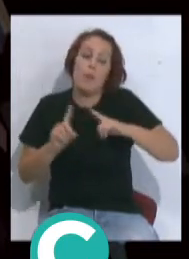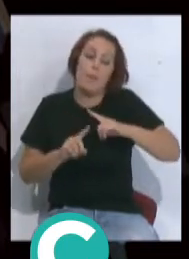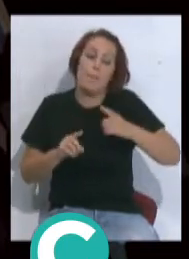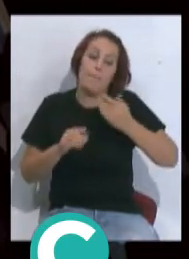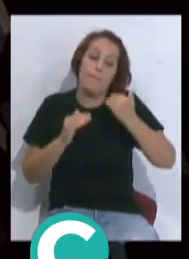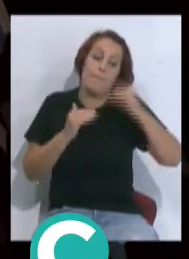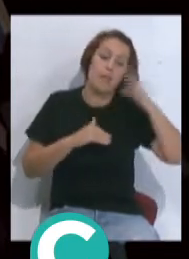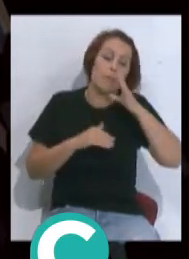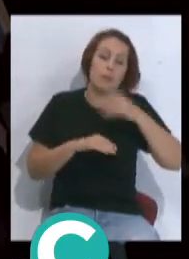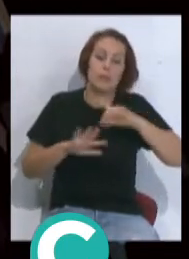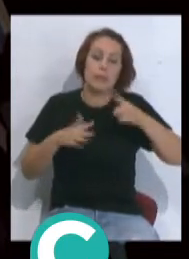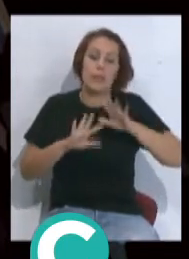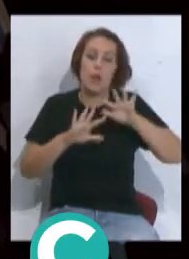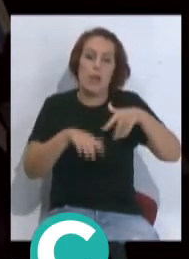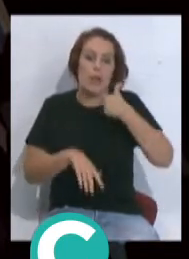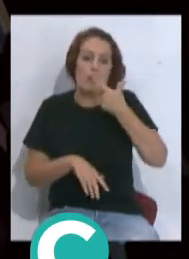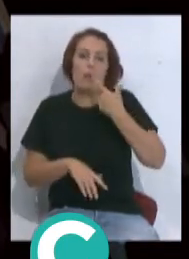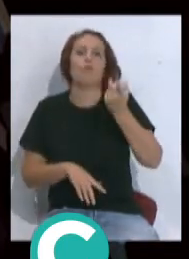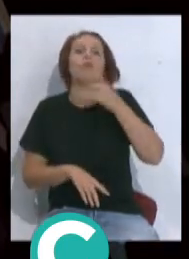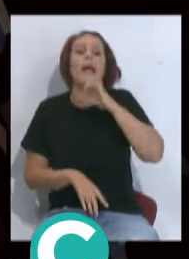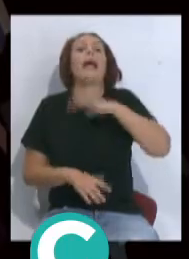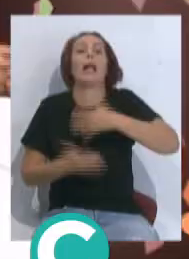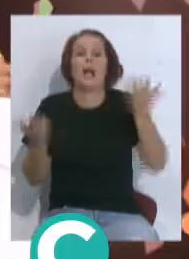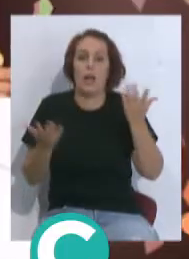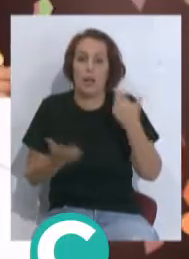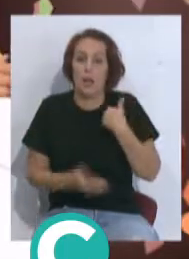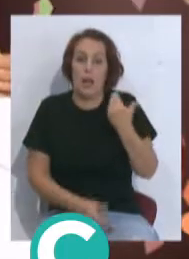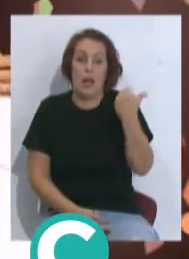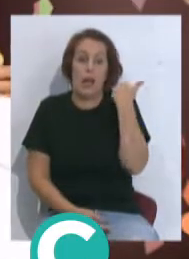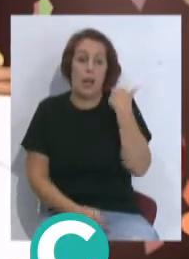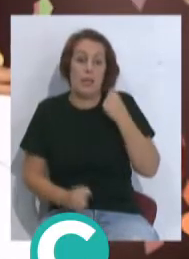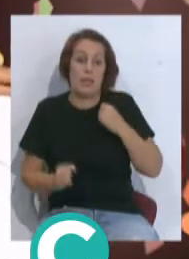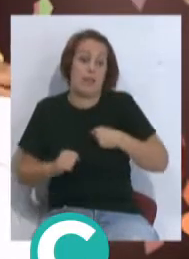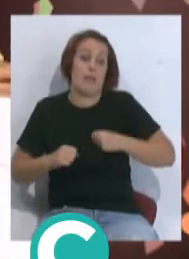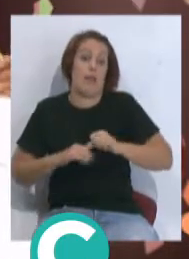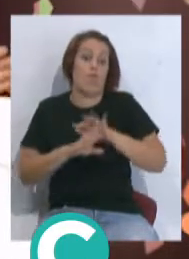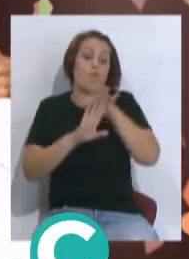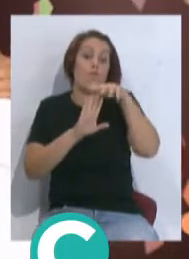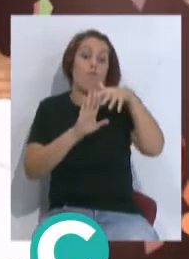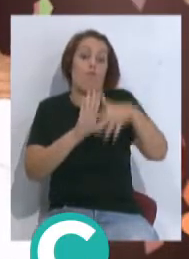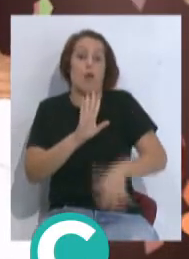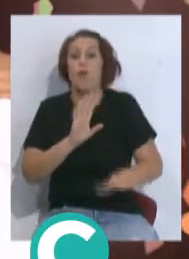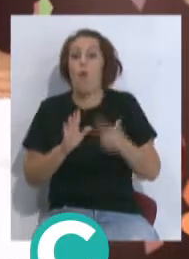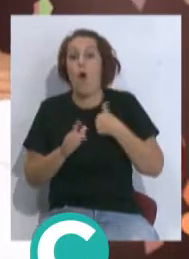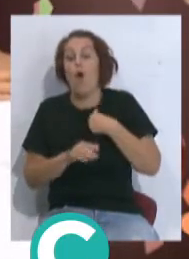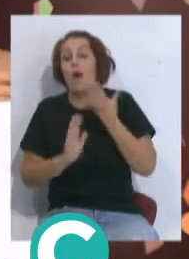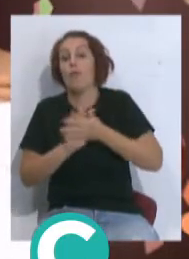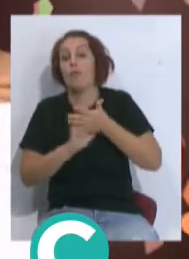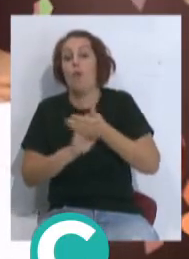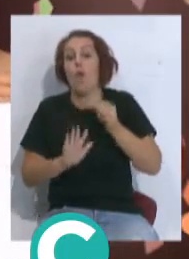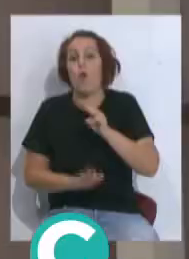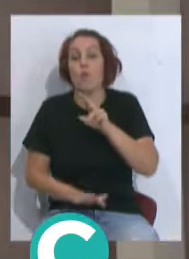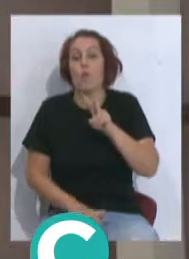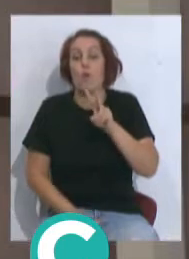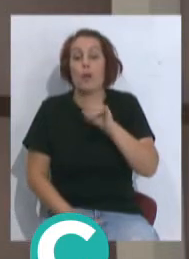haber otra sexta ola. Y me dirían, José Mari, ¿tú quién eres? Digo, bueno, yo ayer era vulcanólogo, ¿no? Como está saliendo ahora. Hoy hablo de Puigdemont y mañana soy